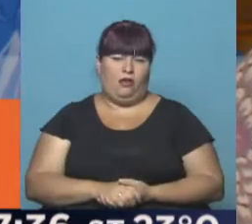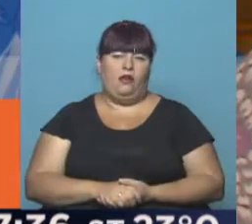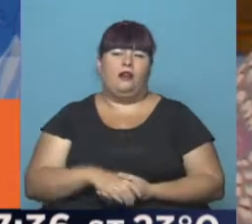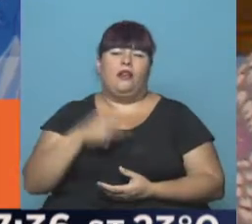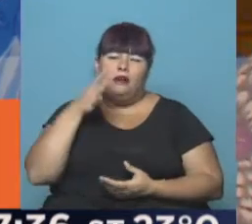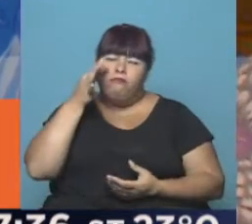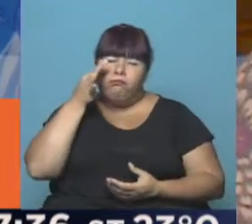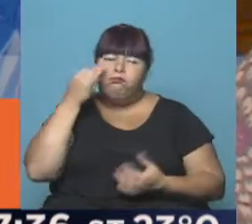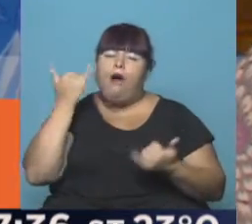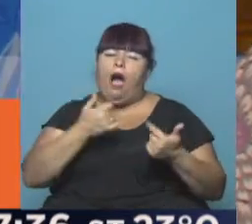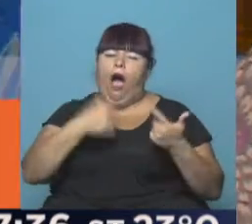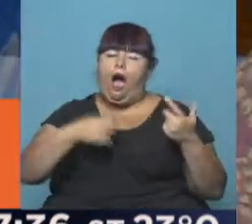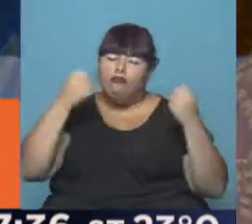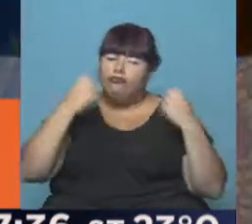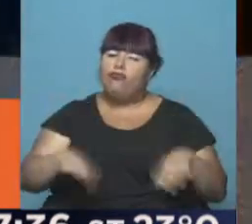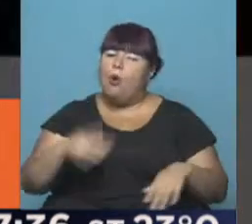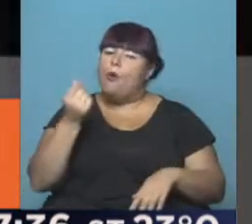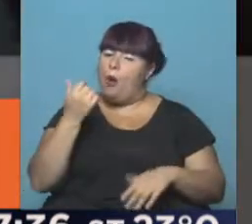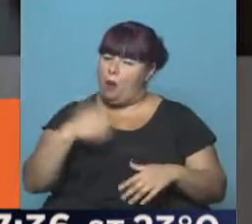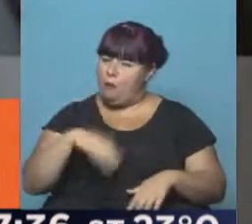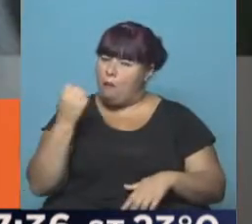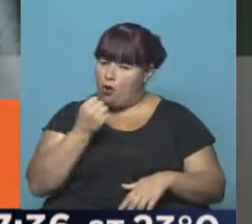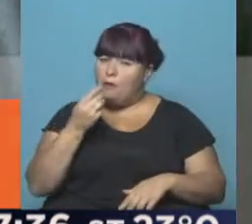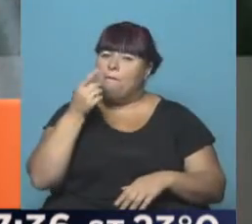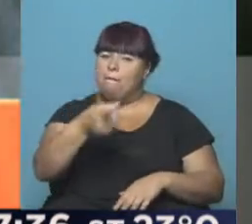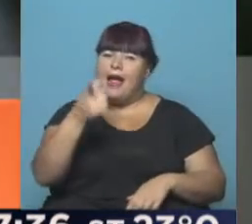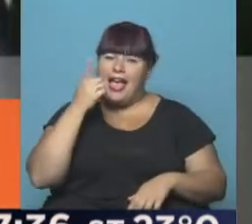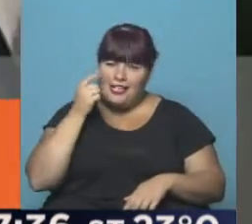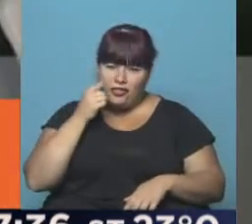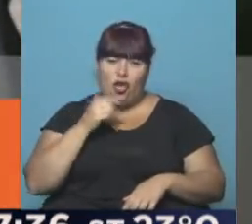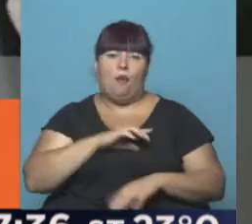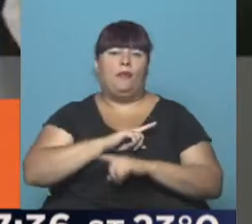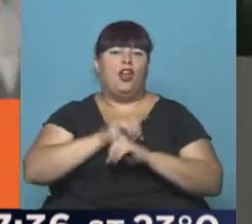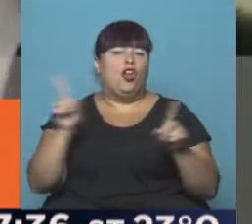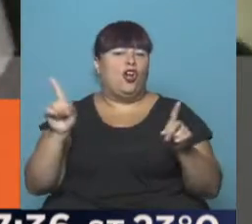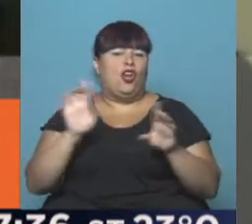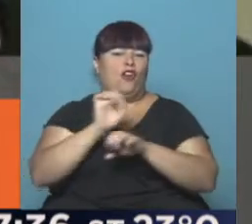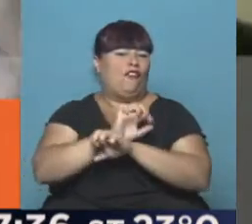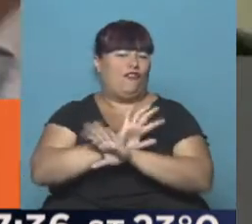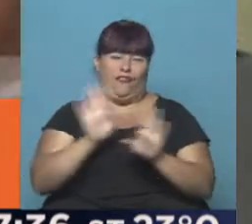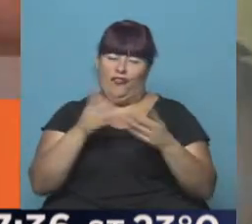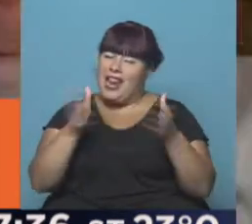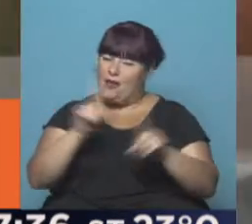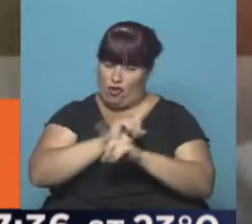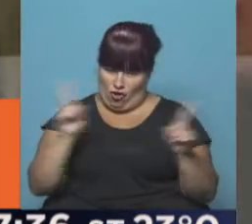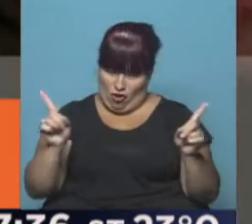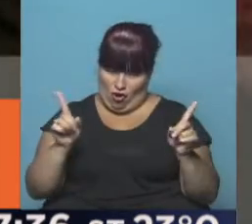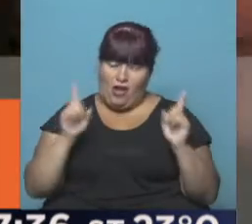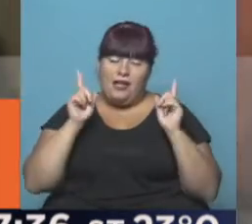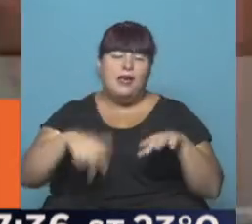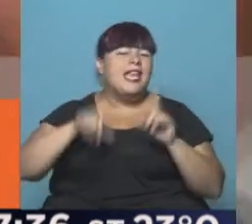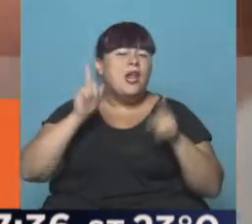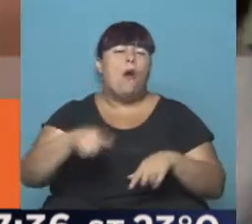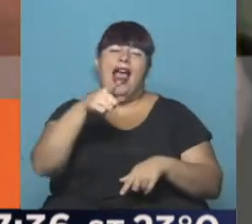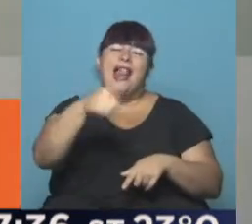demasiados testigos y muy valederos para que este señor no esté más libre. Y por más de que